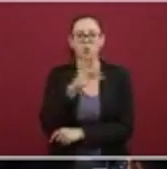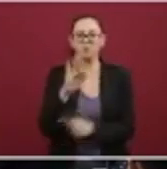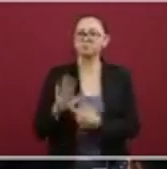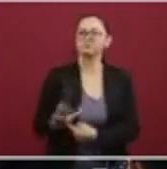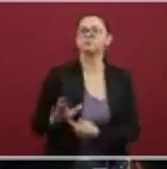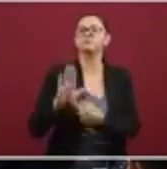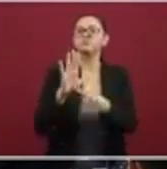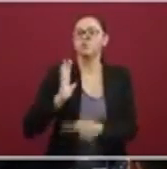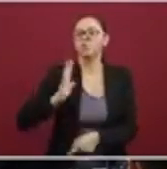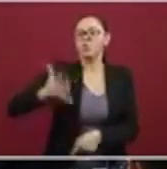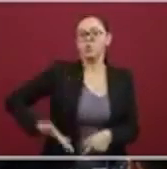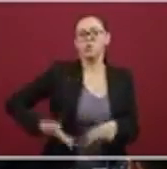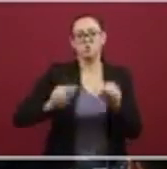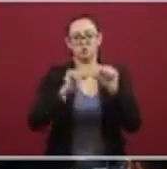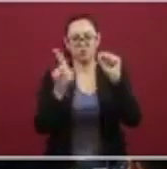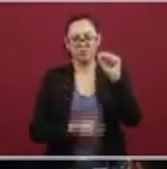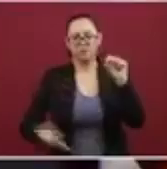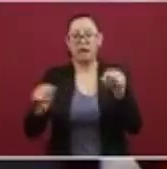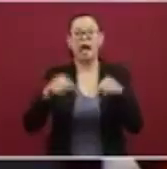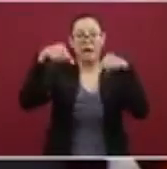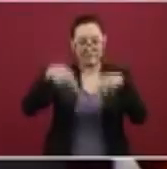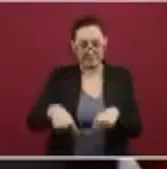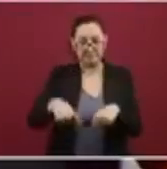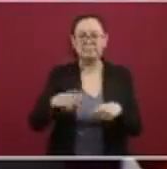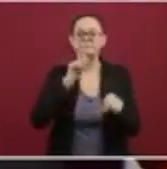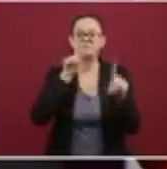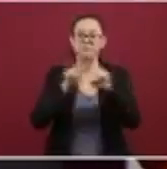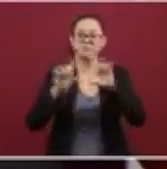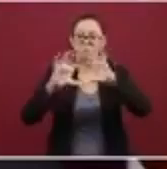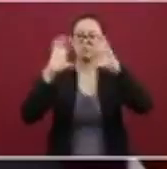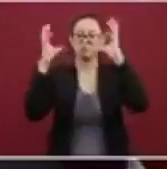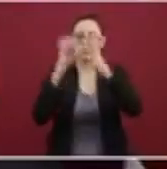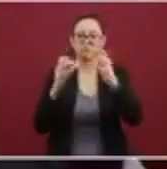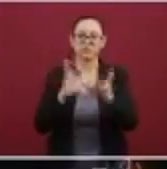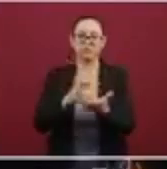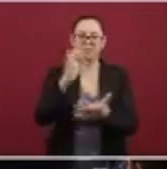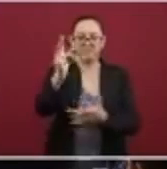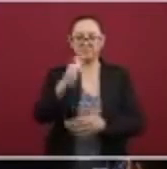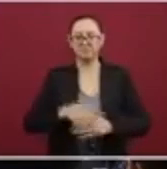siga sobresaliendo, no nada más aquí, sino a nivel mundial. Gracias.